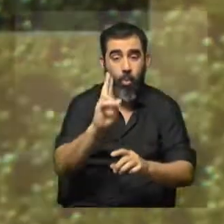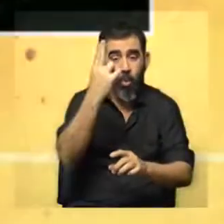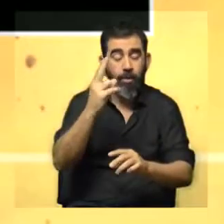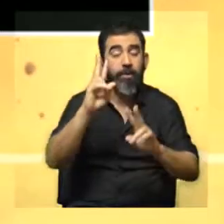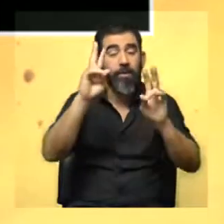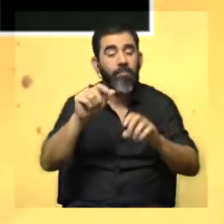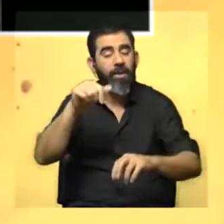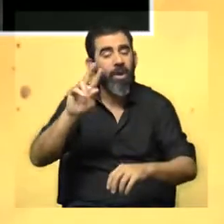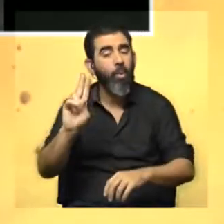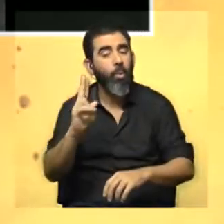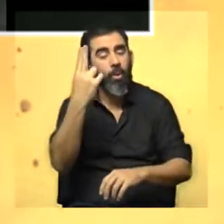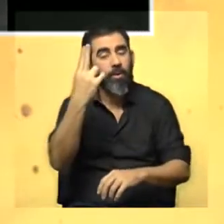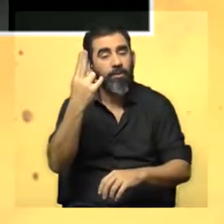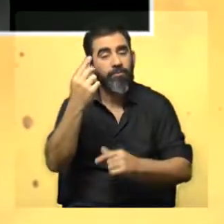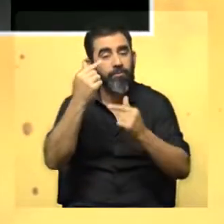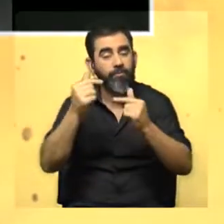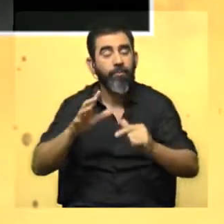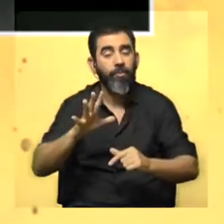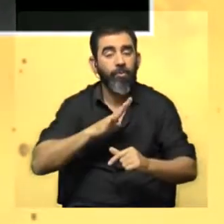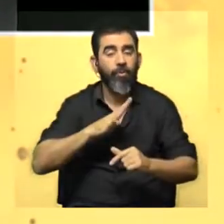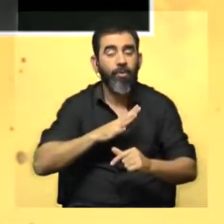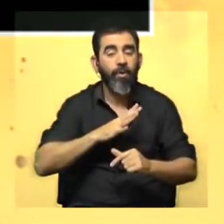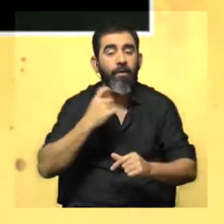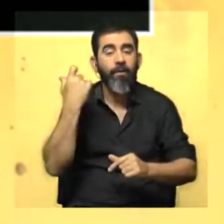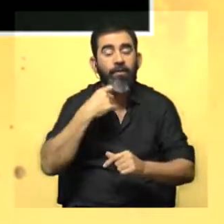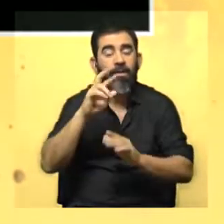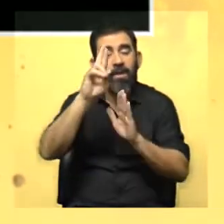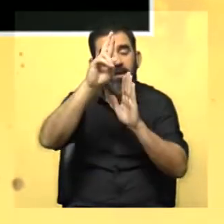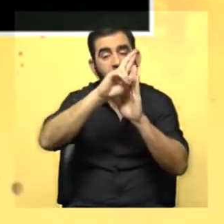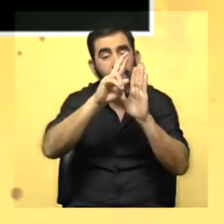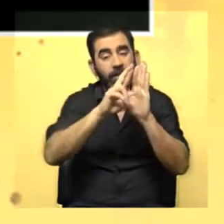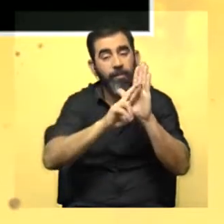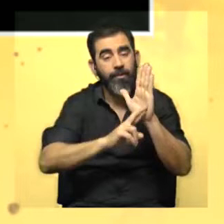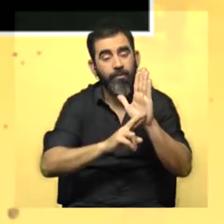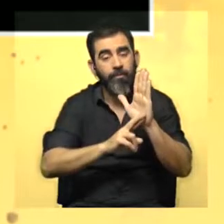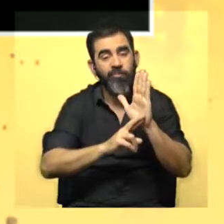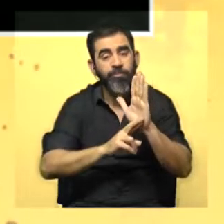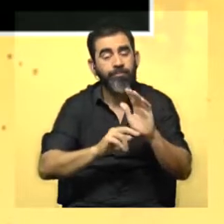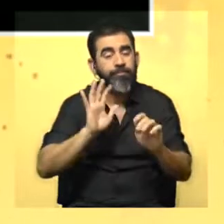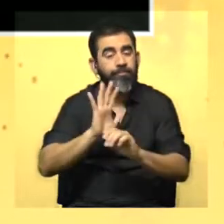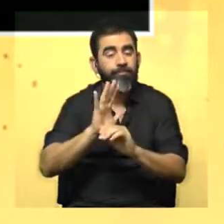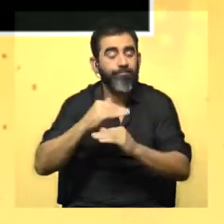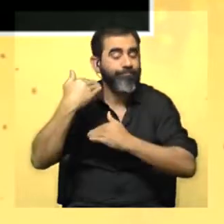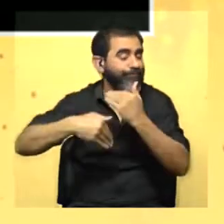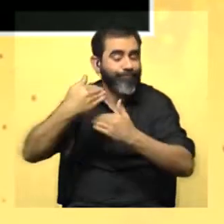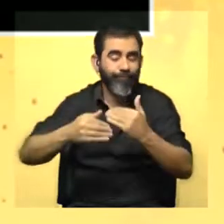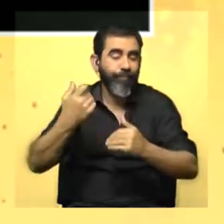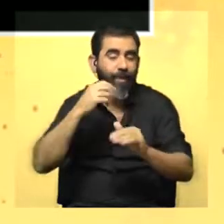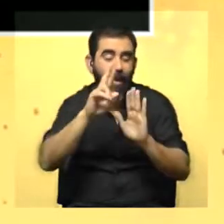tiene el Uruguay es que muchas cosas todavía no están reglamentadas, entonces es como sobre la marcha se va